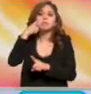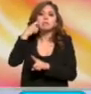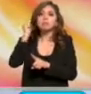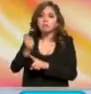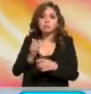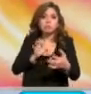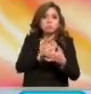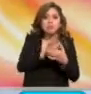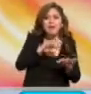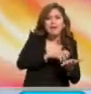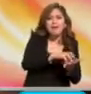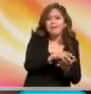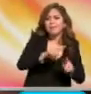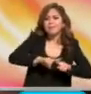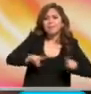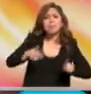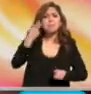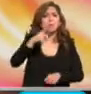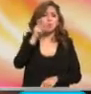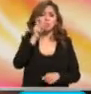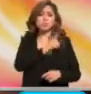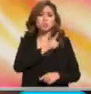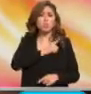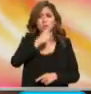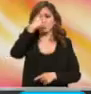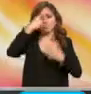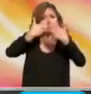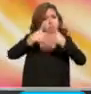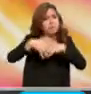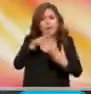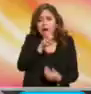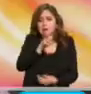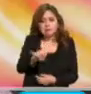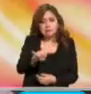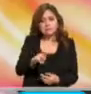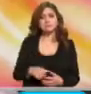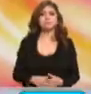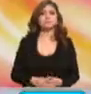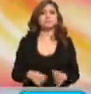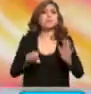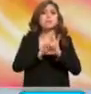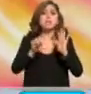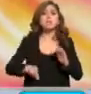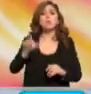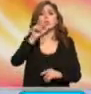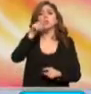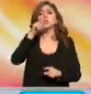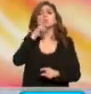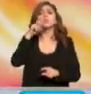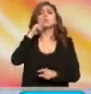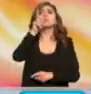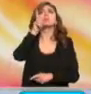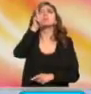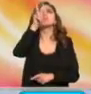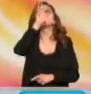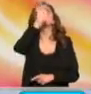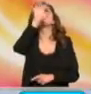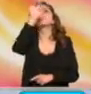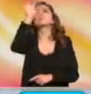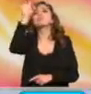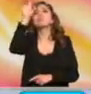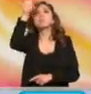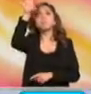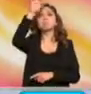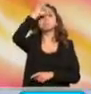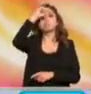con las arañas, pero así sucede. Igual iba una araña caminando por el lugar y es lo que se quedó en la mente. Puede ser, Imagínate. puede suceder. Entonces, hay